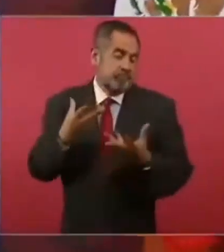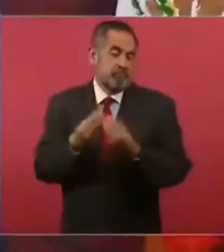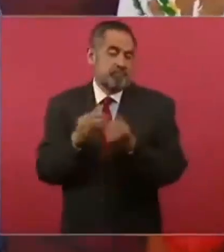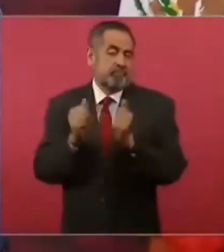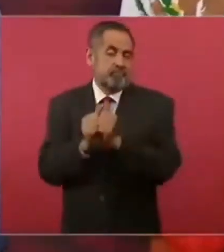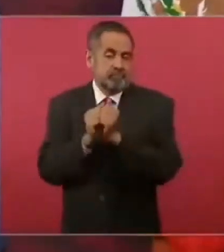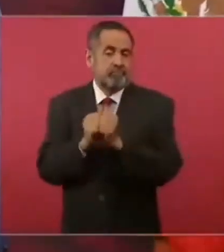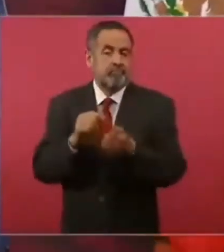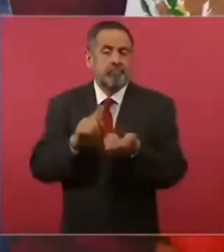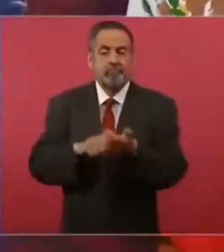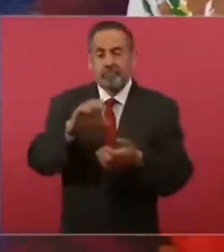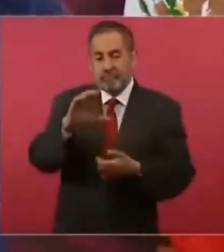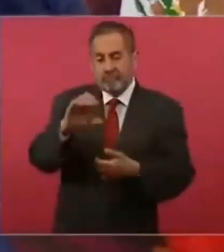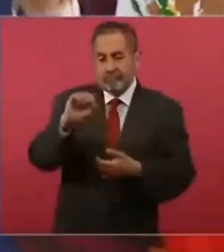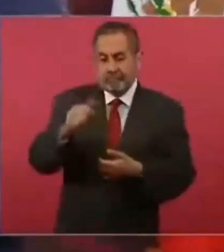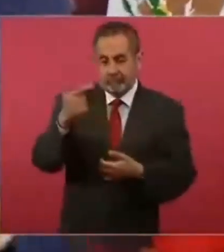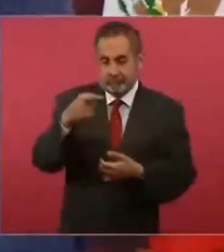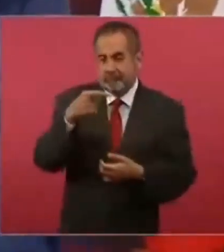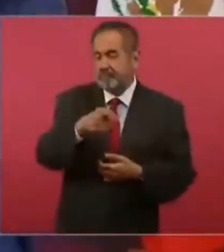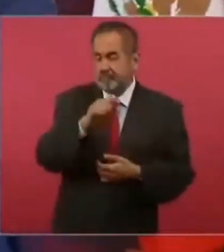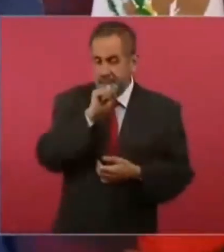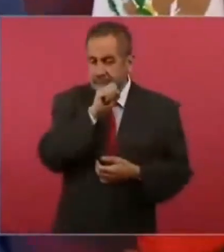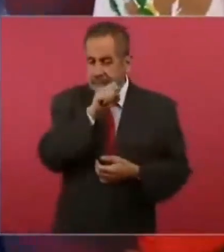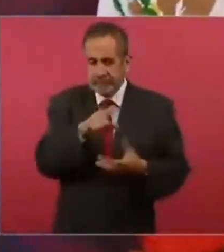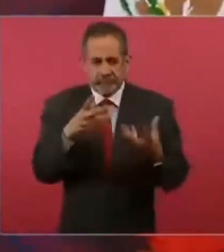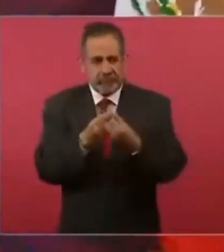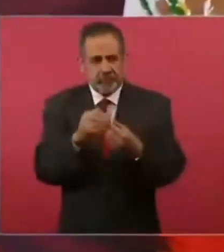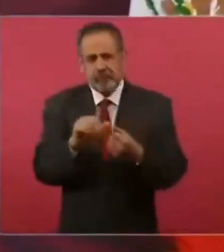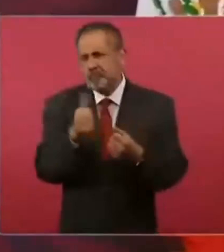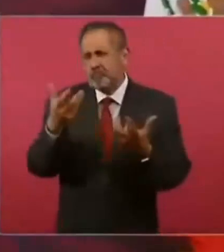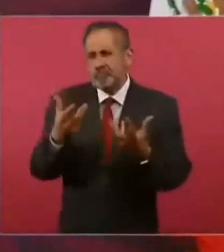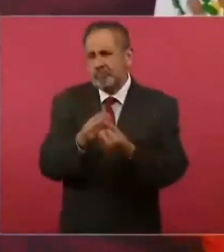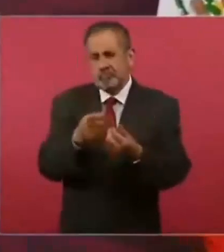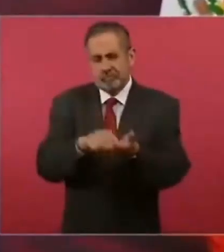de Salinas y de otros